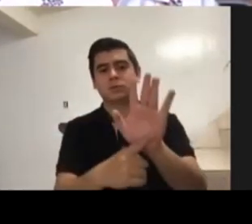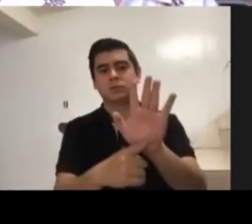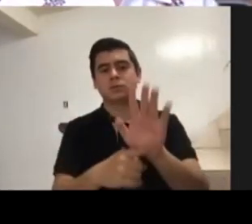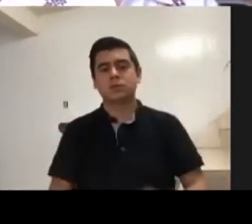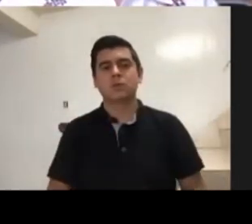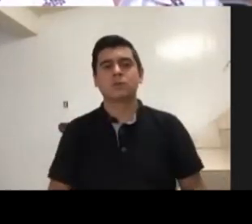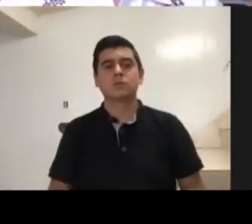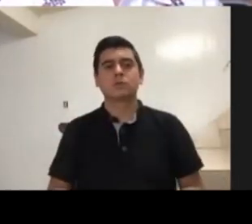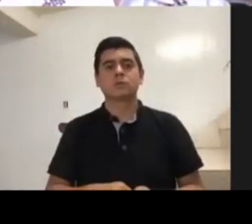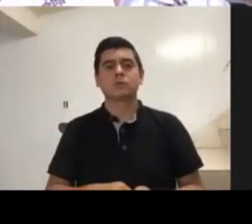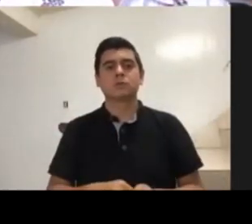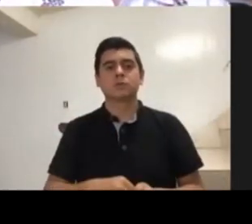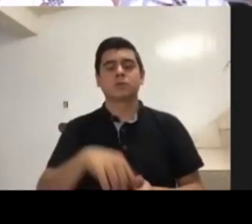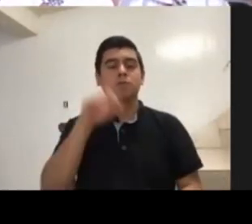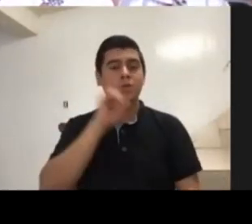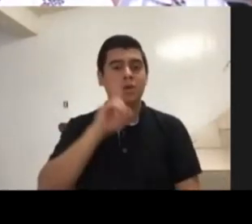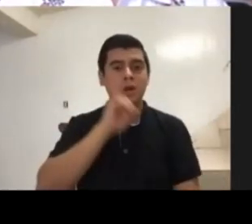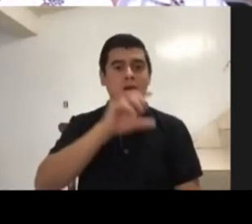Silvia.